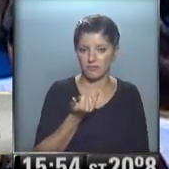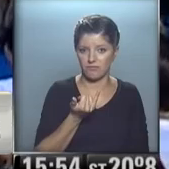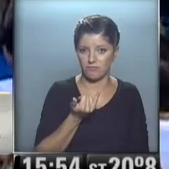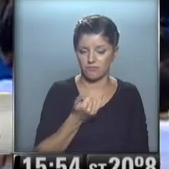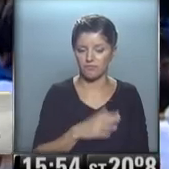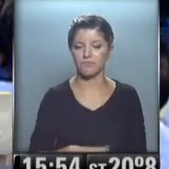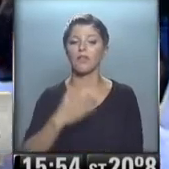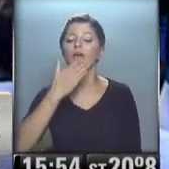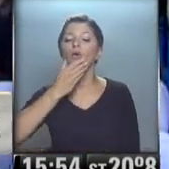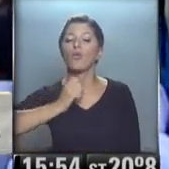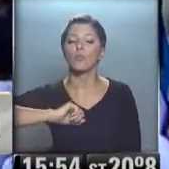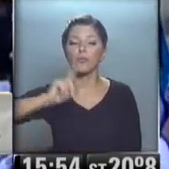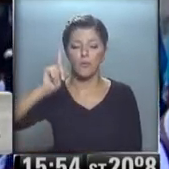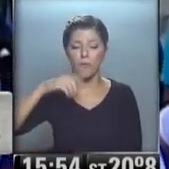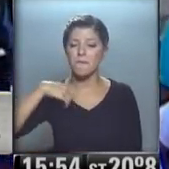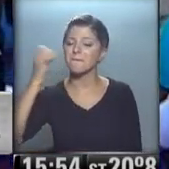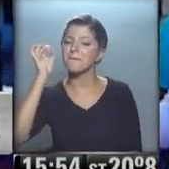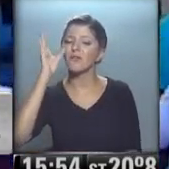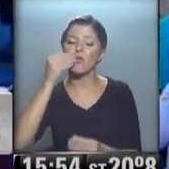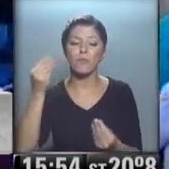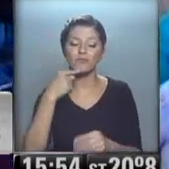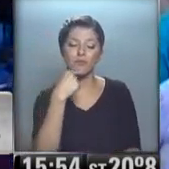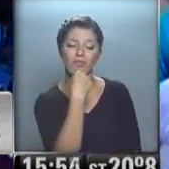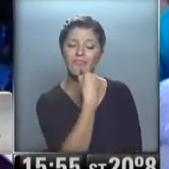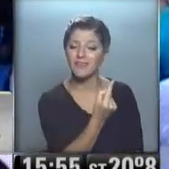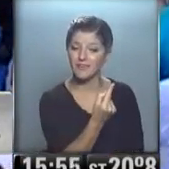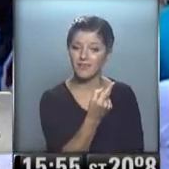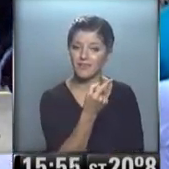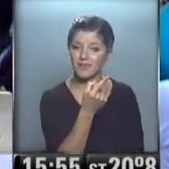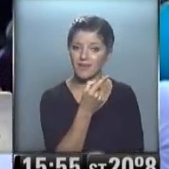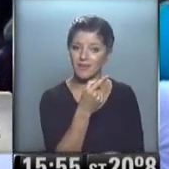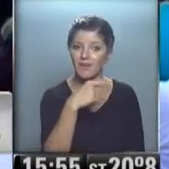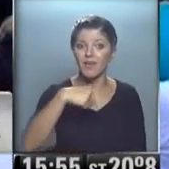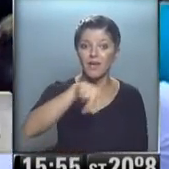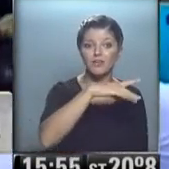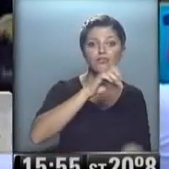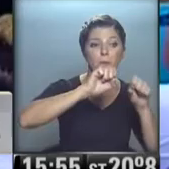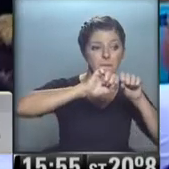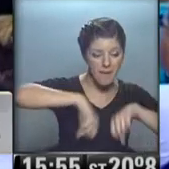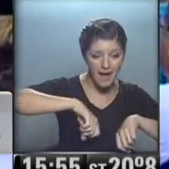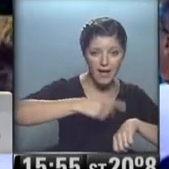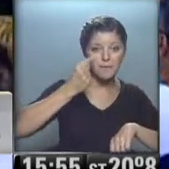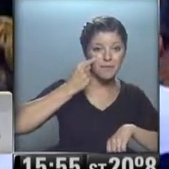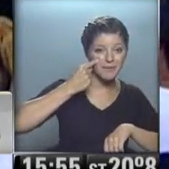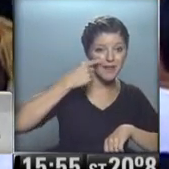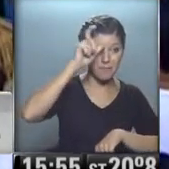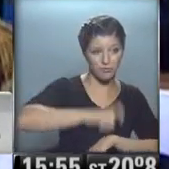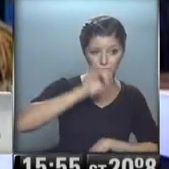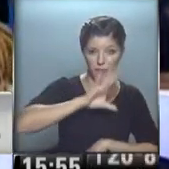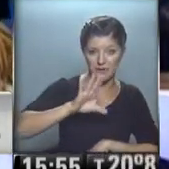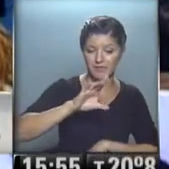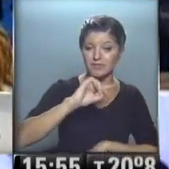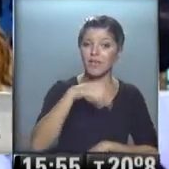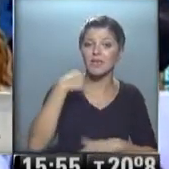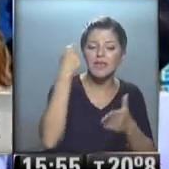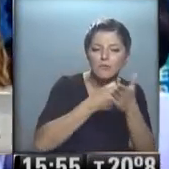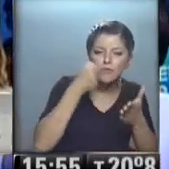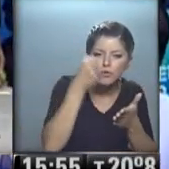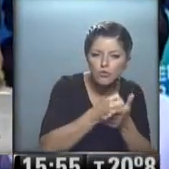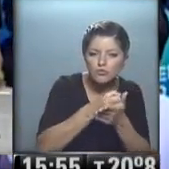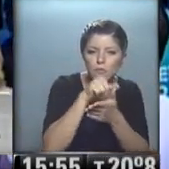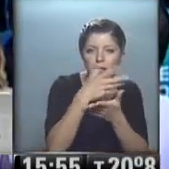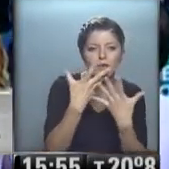Señor, perdóname por decirles, no solo de pan vive el hombre, y no luchar con todo para que